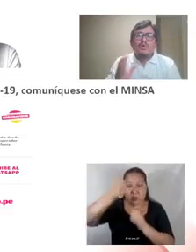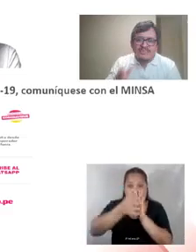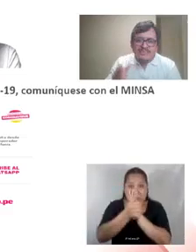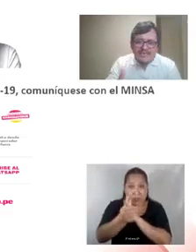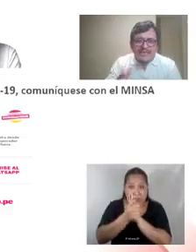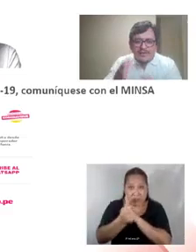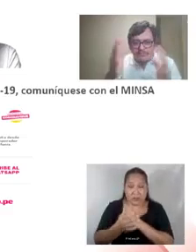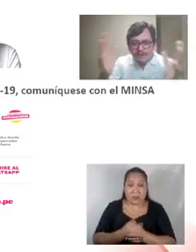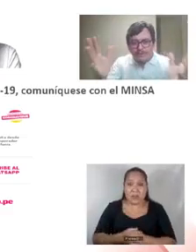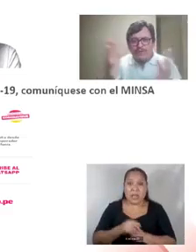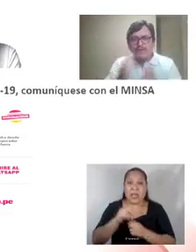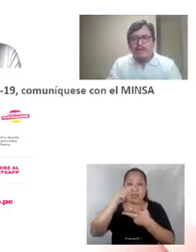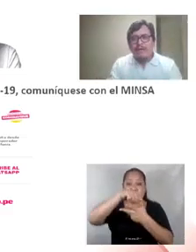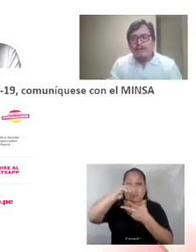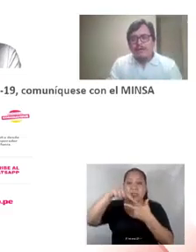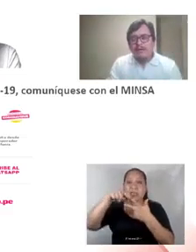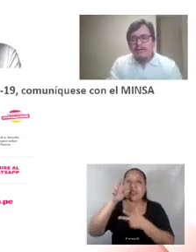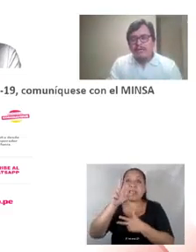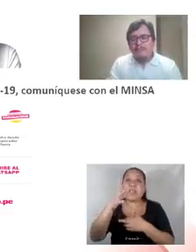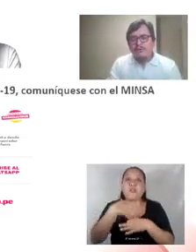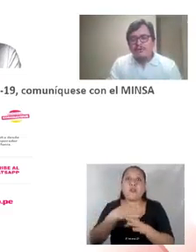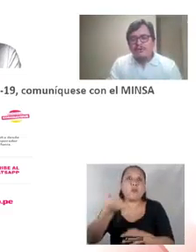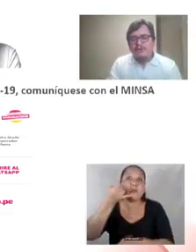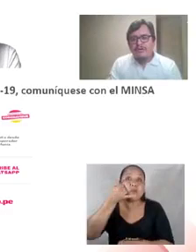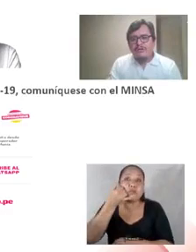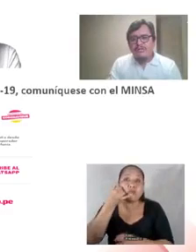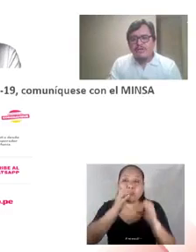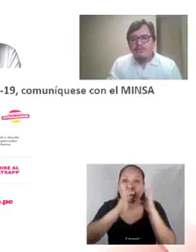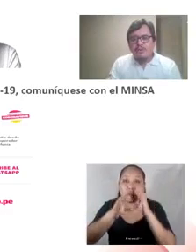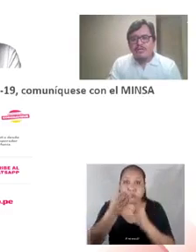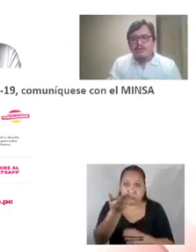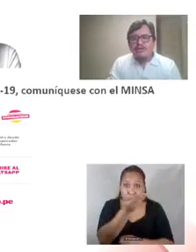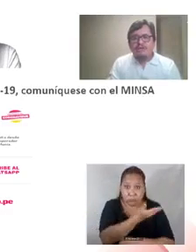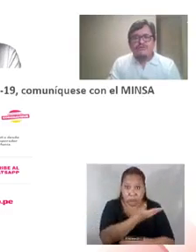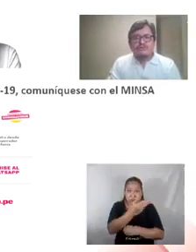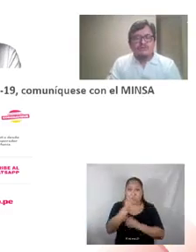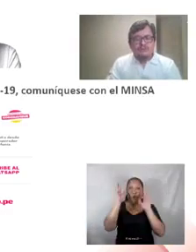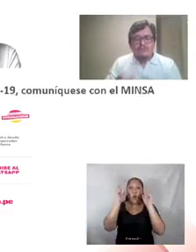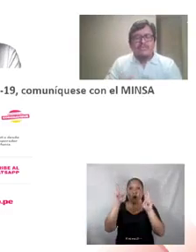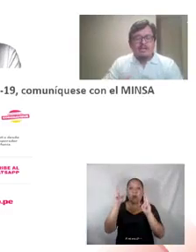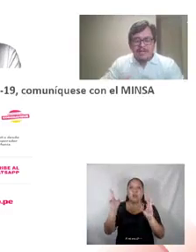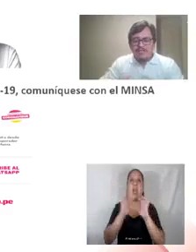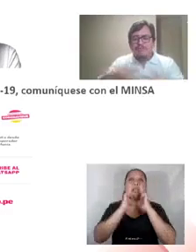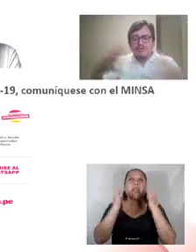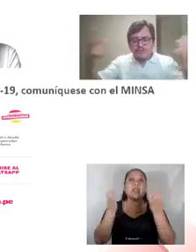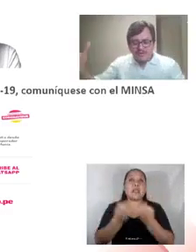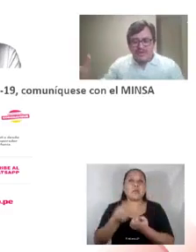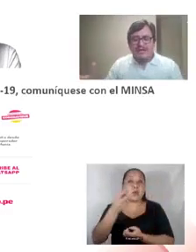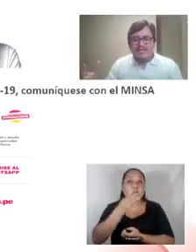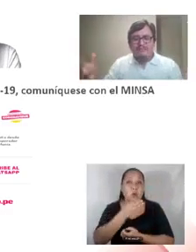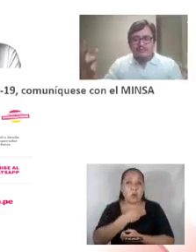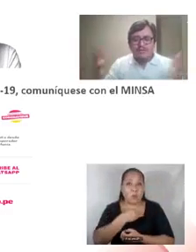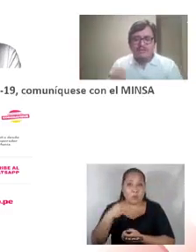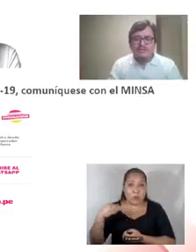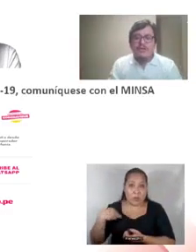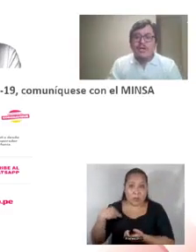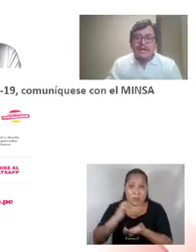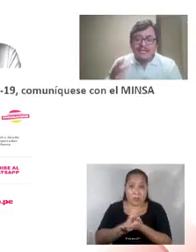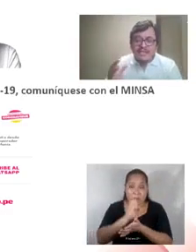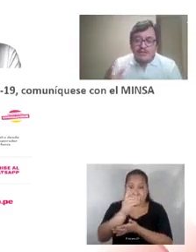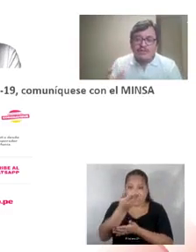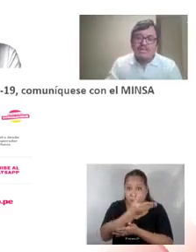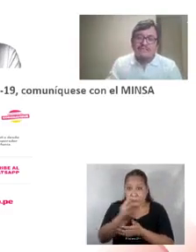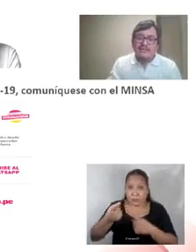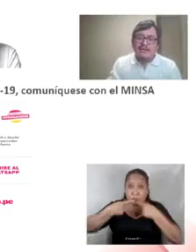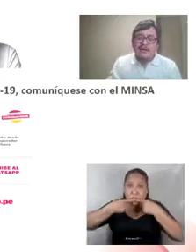3 canales de comunicación que están allí. Espero que el equipo del Minedu puede ayudarnos, seguramente ya lo han hecho, pero a redifundir